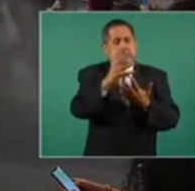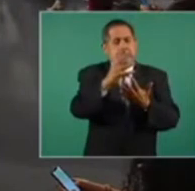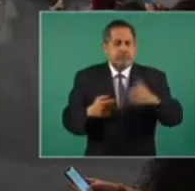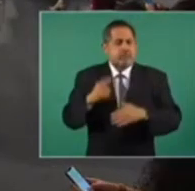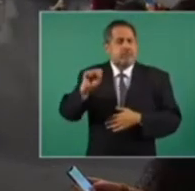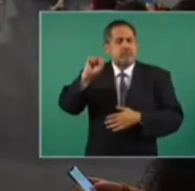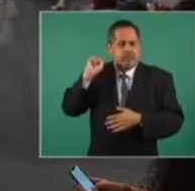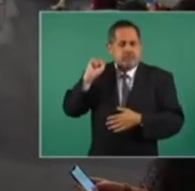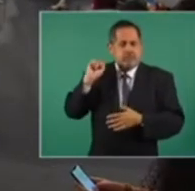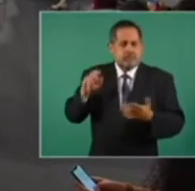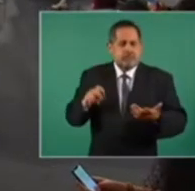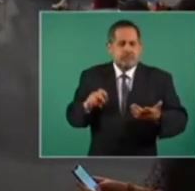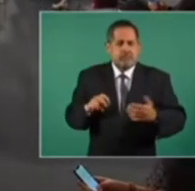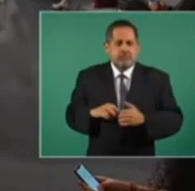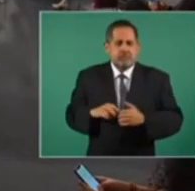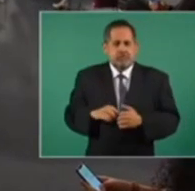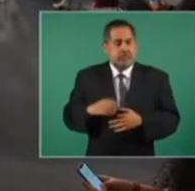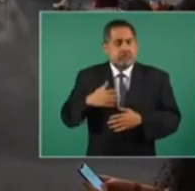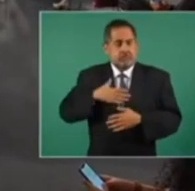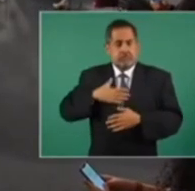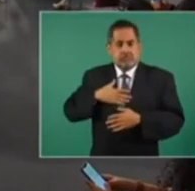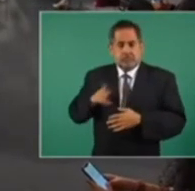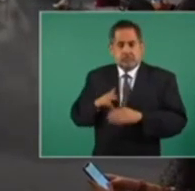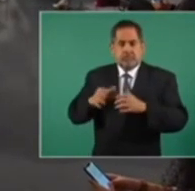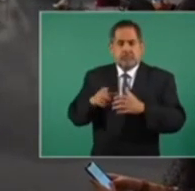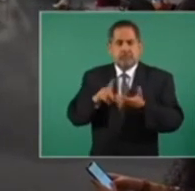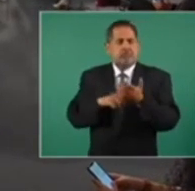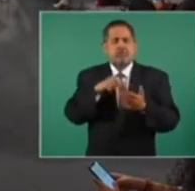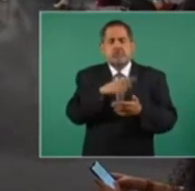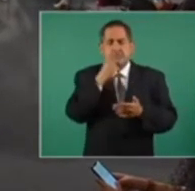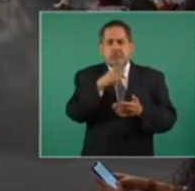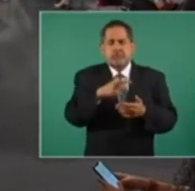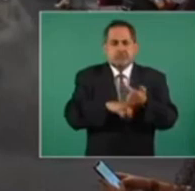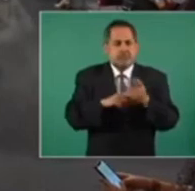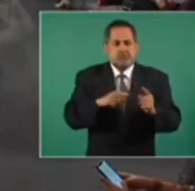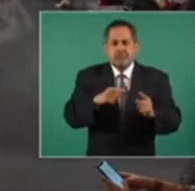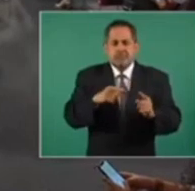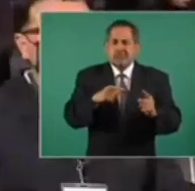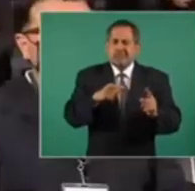del sábado, que en radio dicen que es una nota humera.